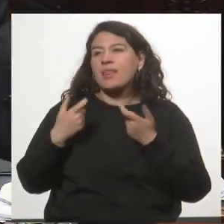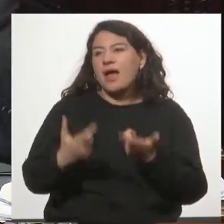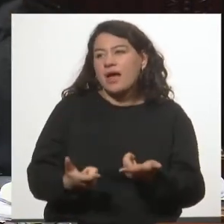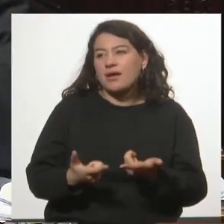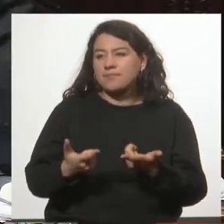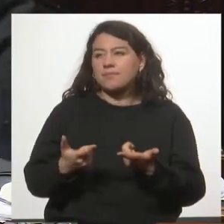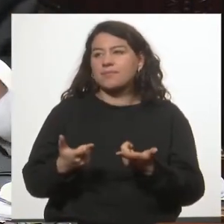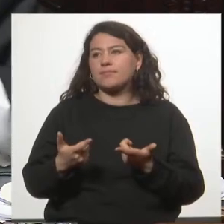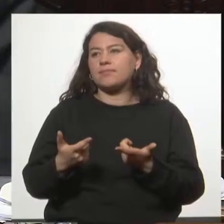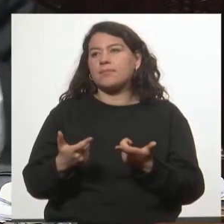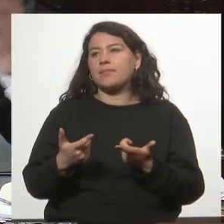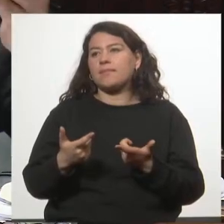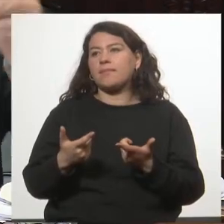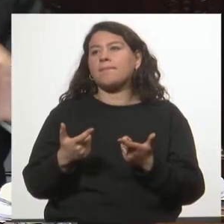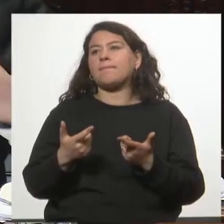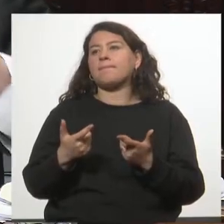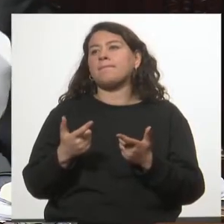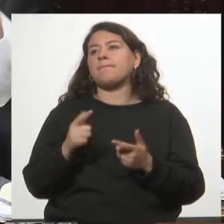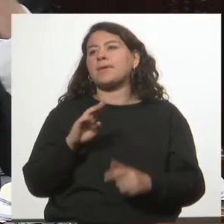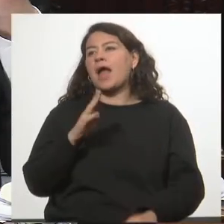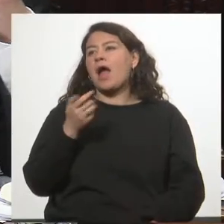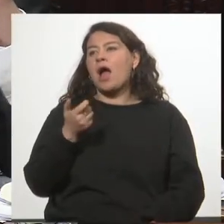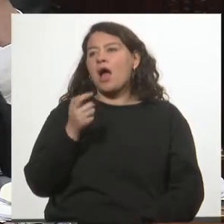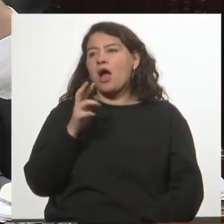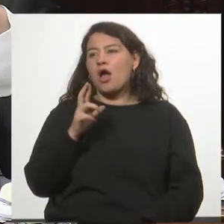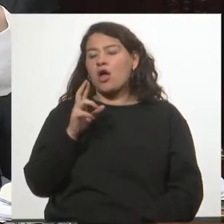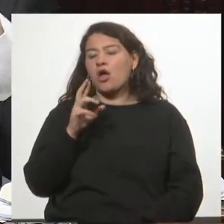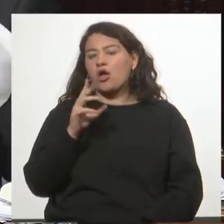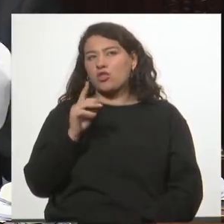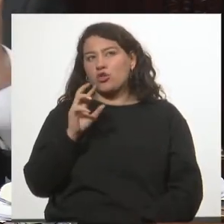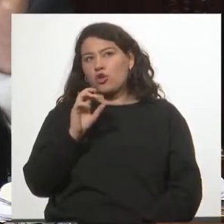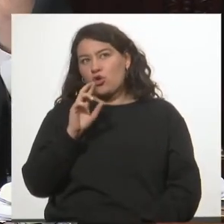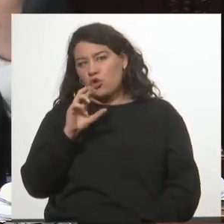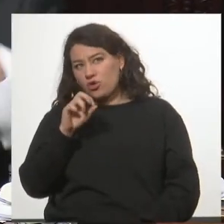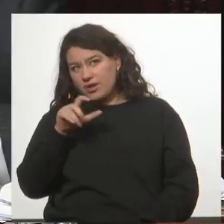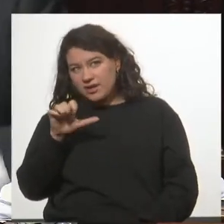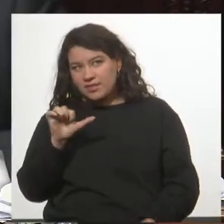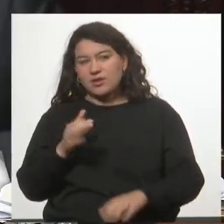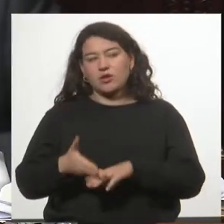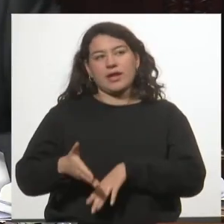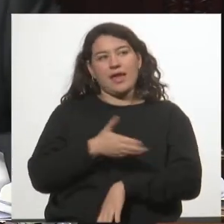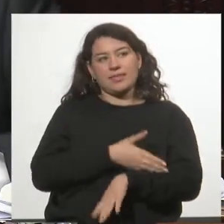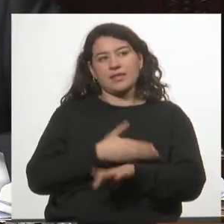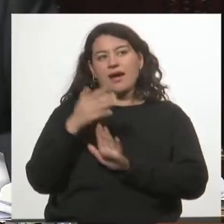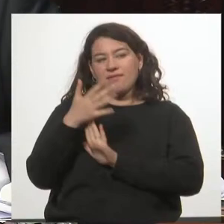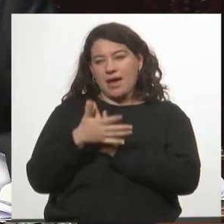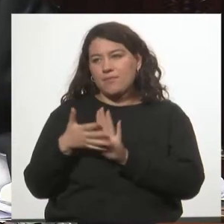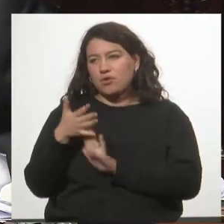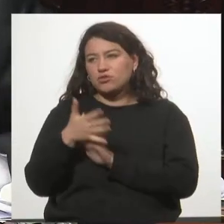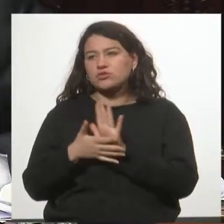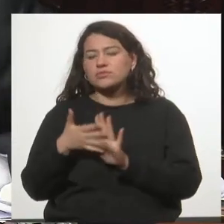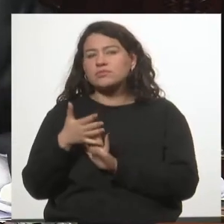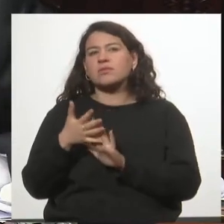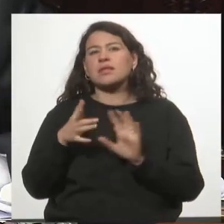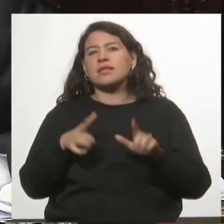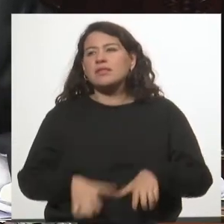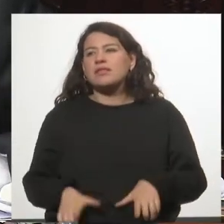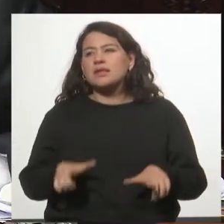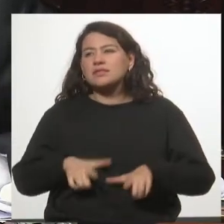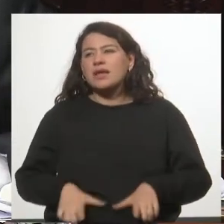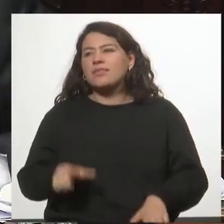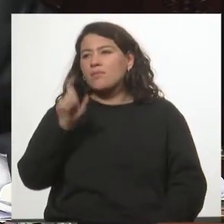los padrones a los cuales hemos hecho referencia o sea que la intendencia de